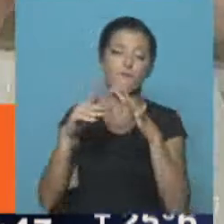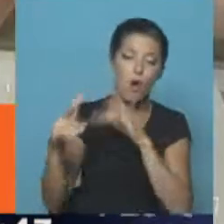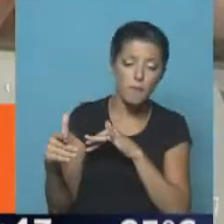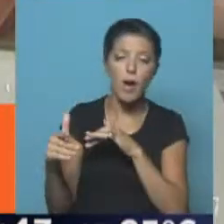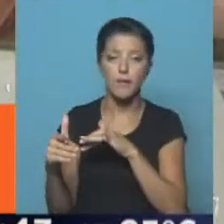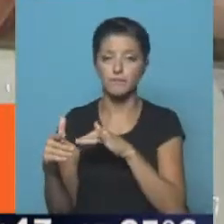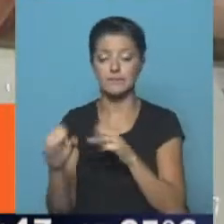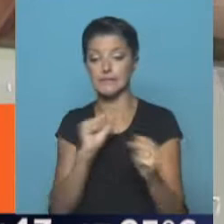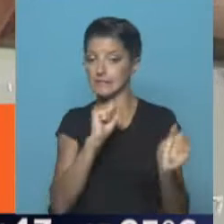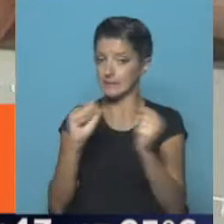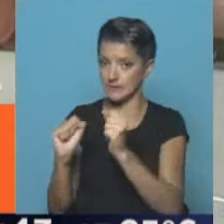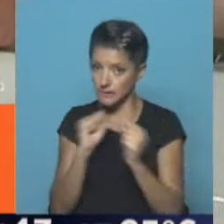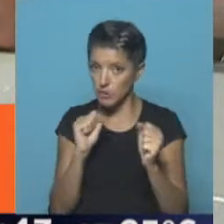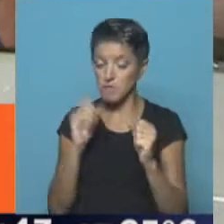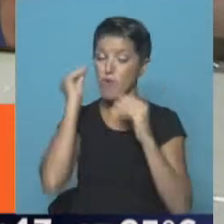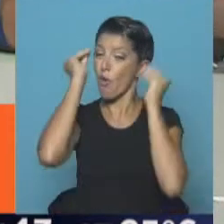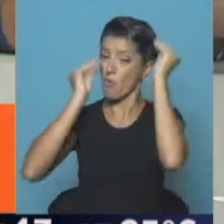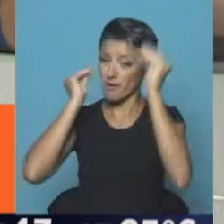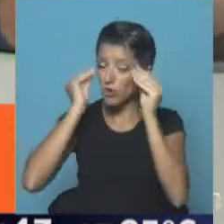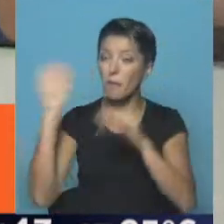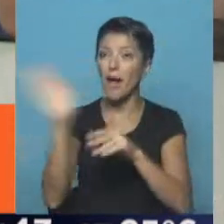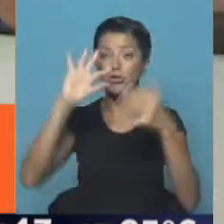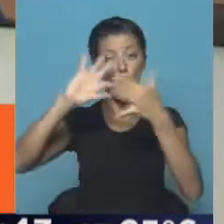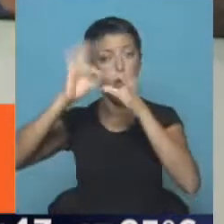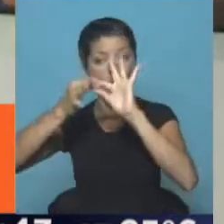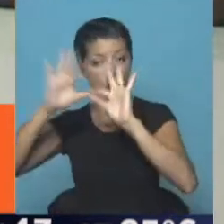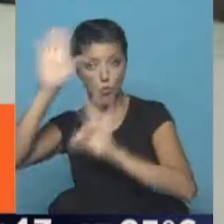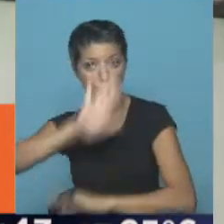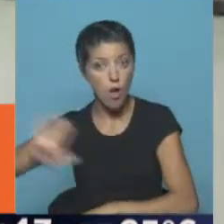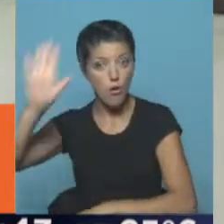una serie muy inquietante y muy preocupante para Europa y también para el mundo.